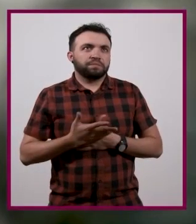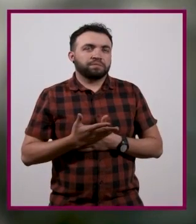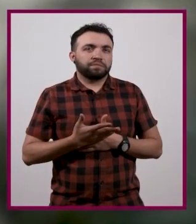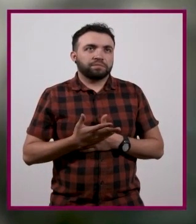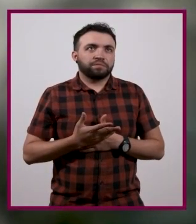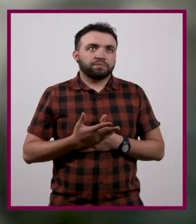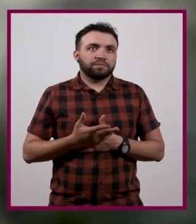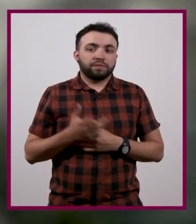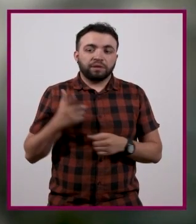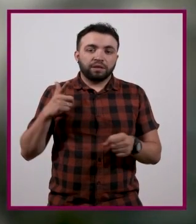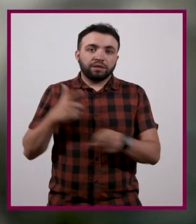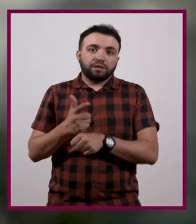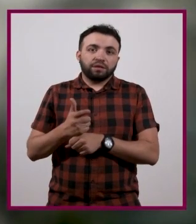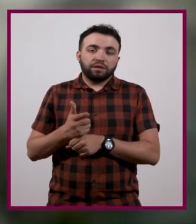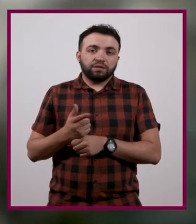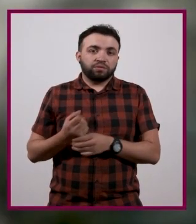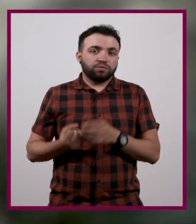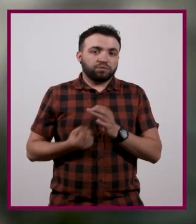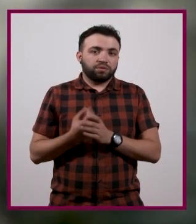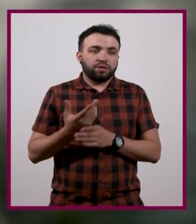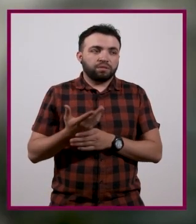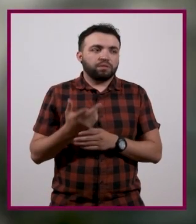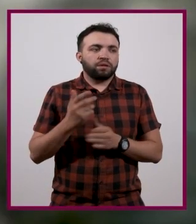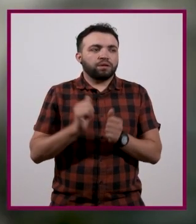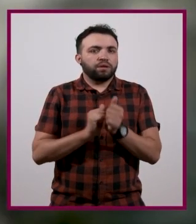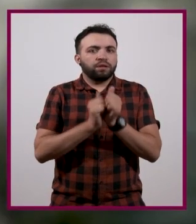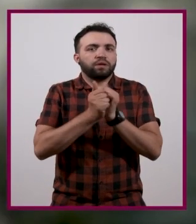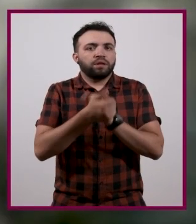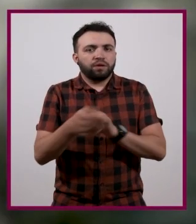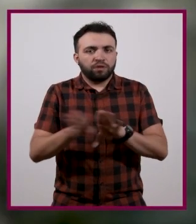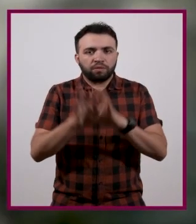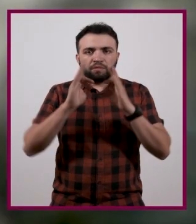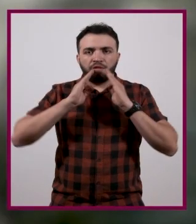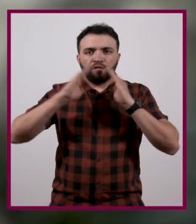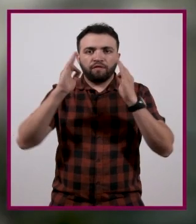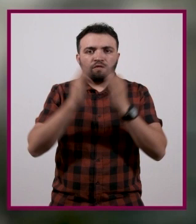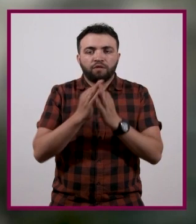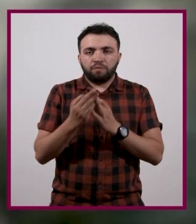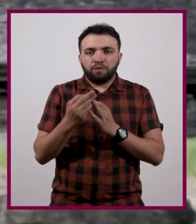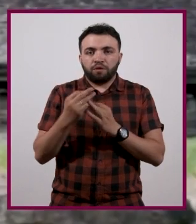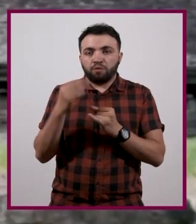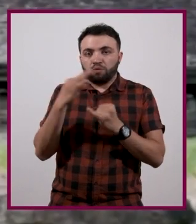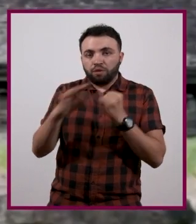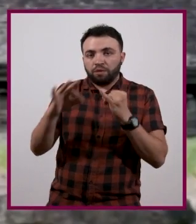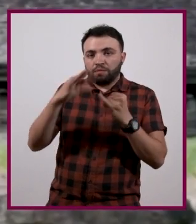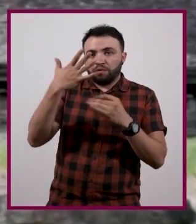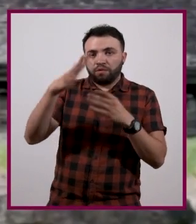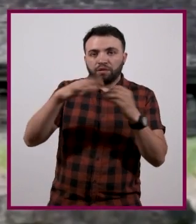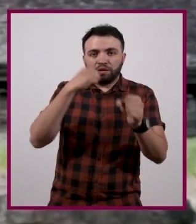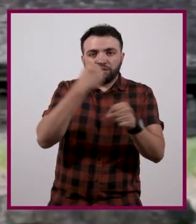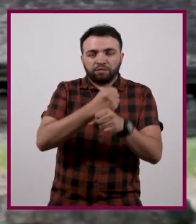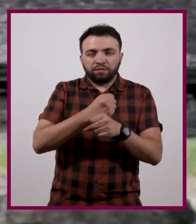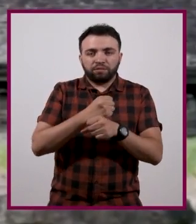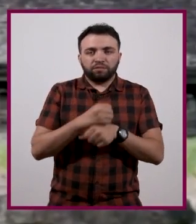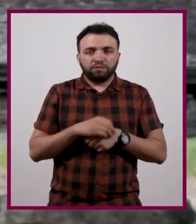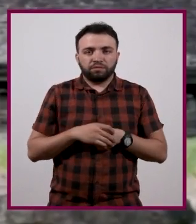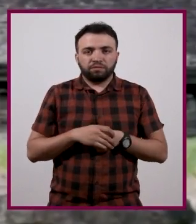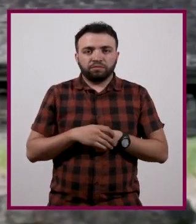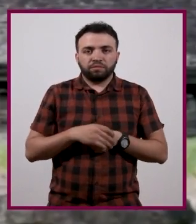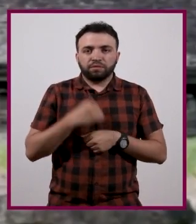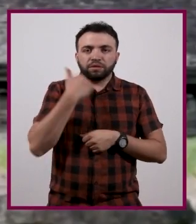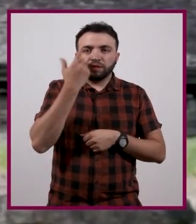pocos años. Se ha ido formando en los últimos 10 años lo que solemos llamar un